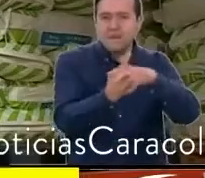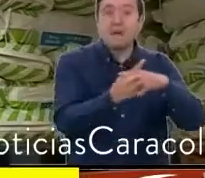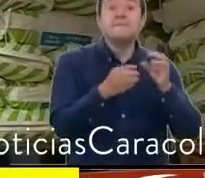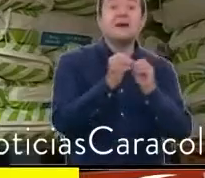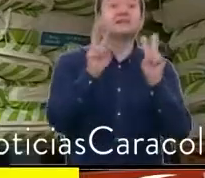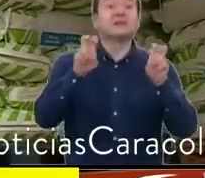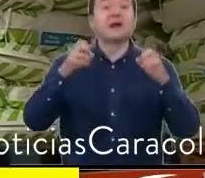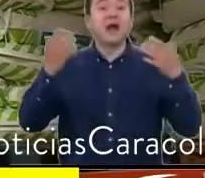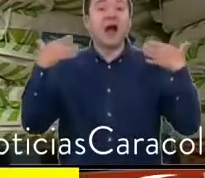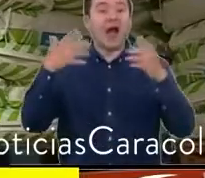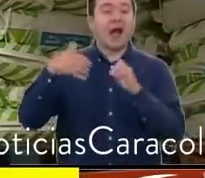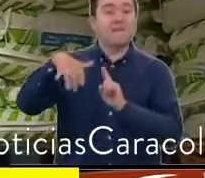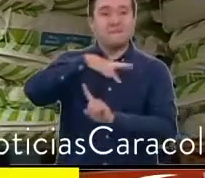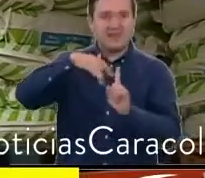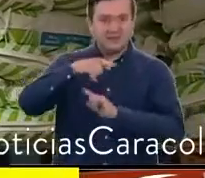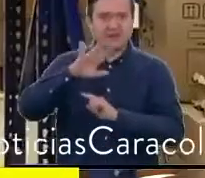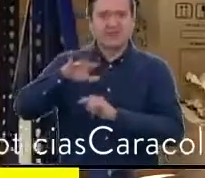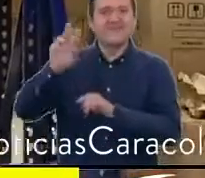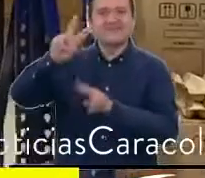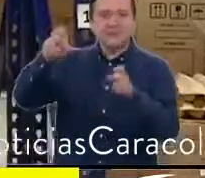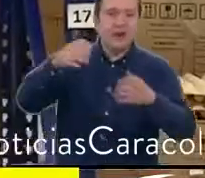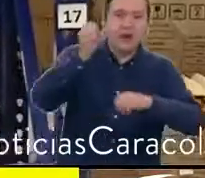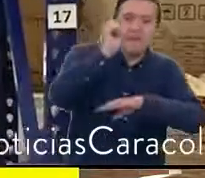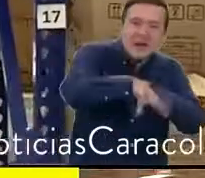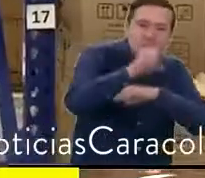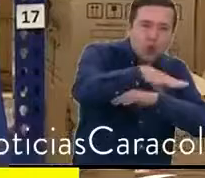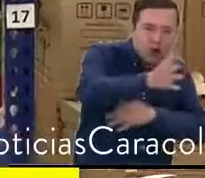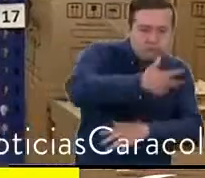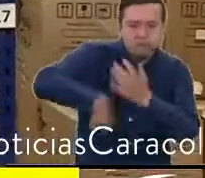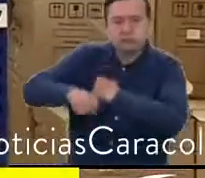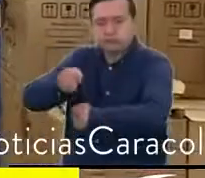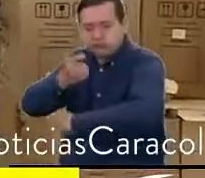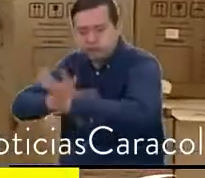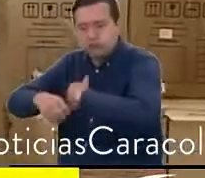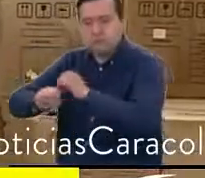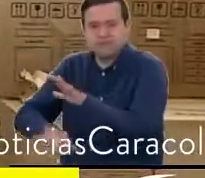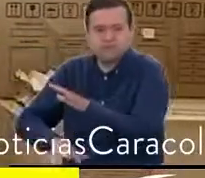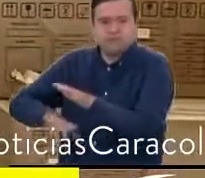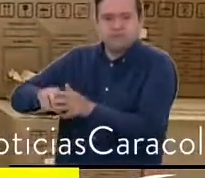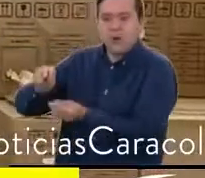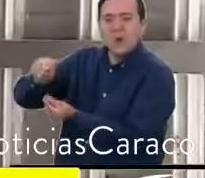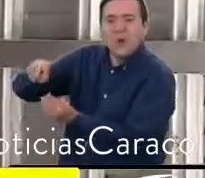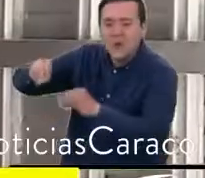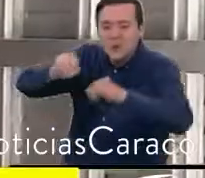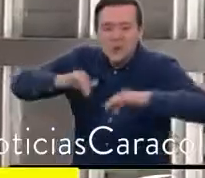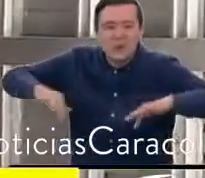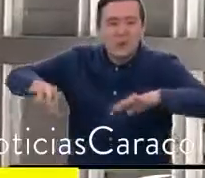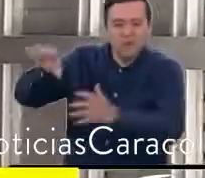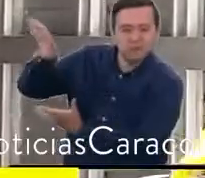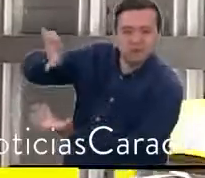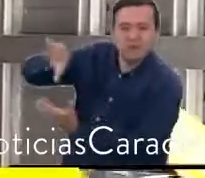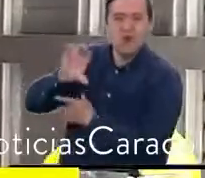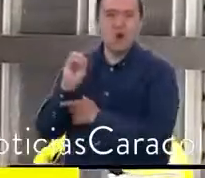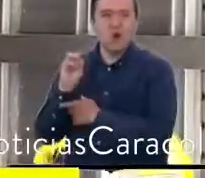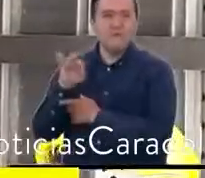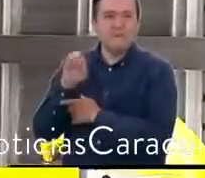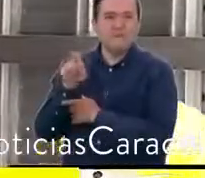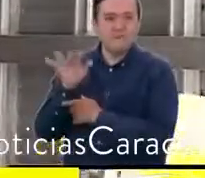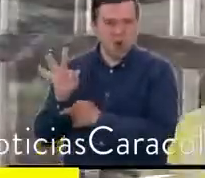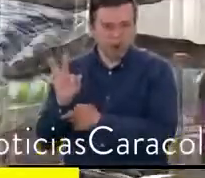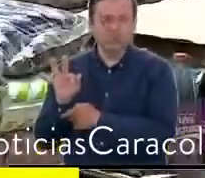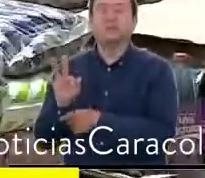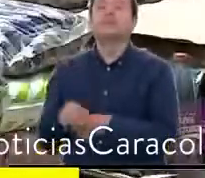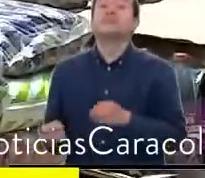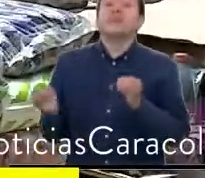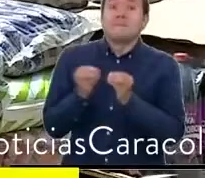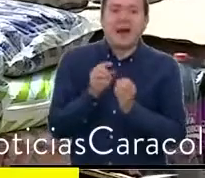proyecto de compostaje en asocio con el Banco de Alimentos es una muestra de ello. Adicionalmente, pues los sistemas que están asociados acá